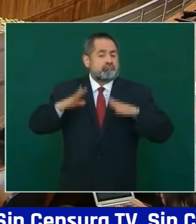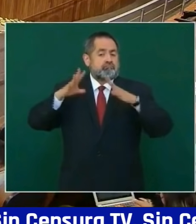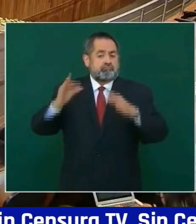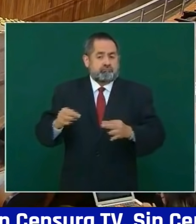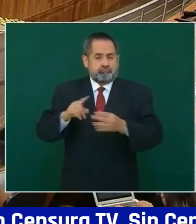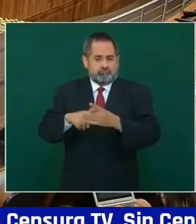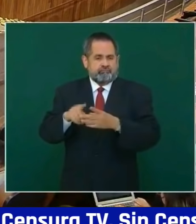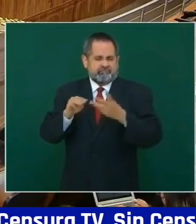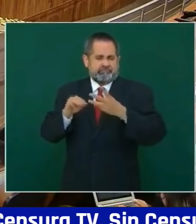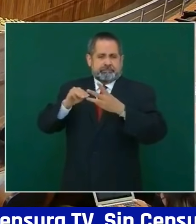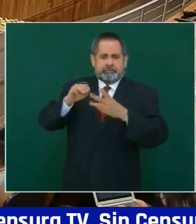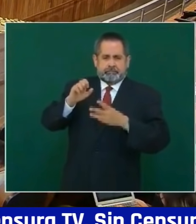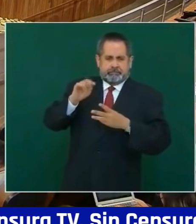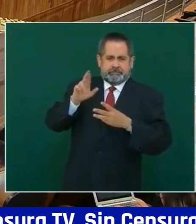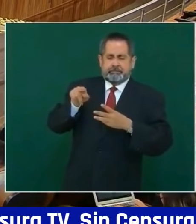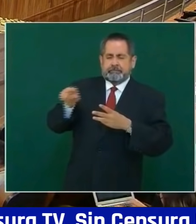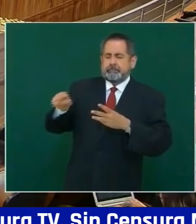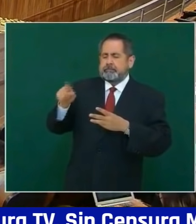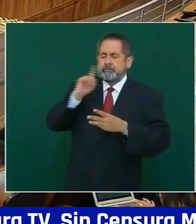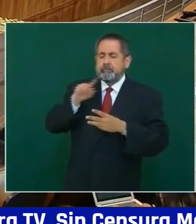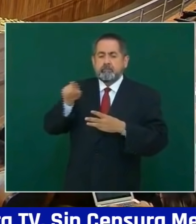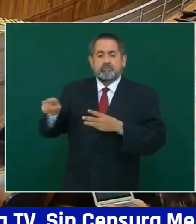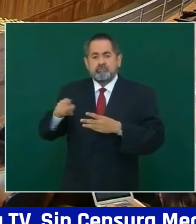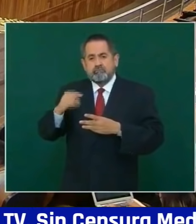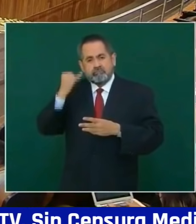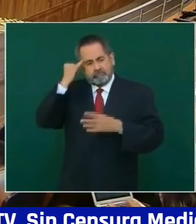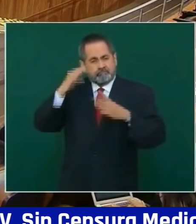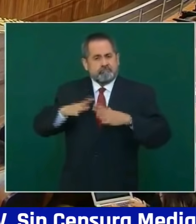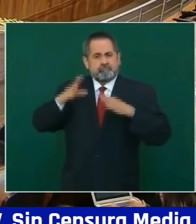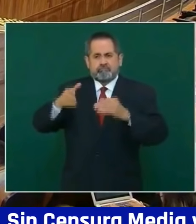maestra Ifigenia, de la corriente